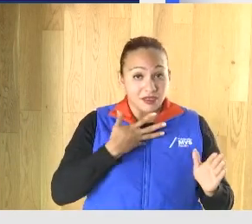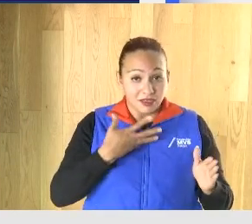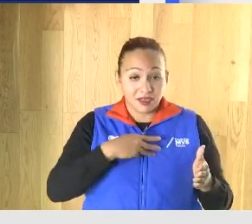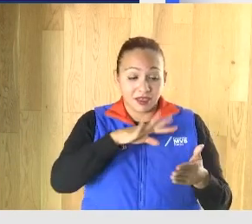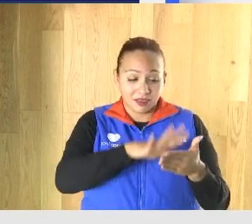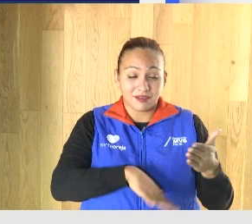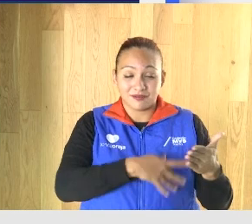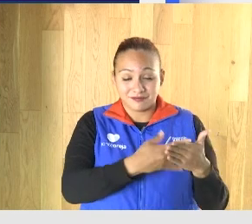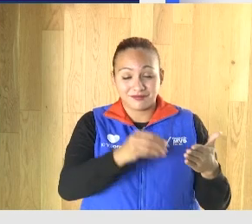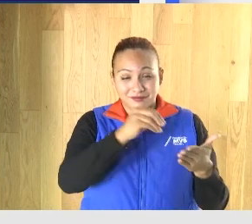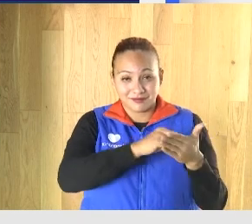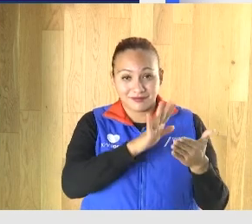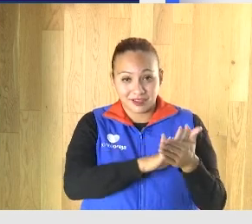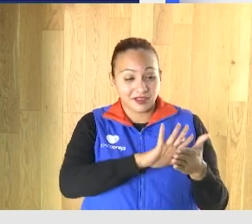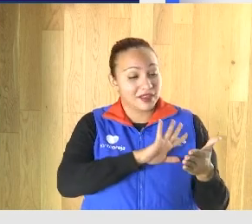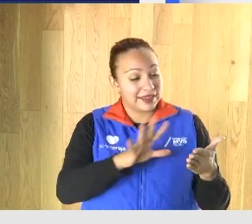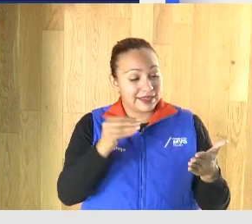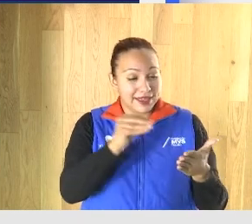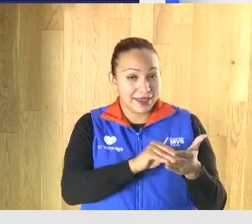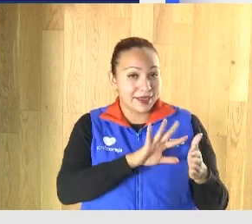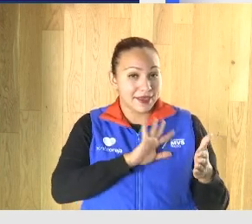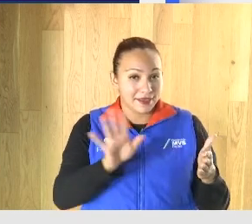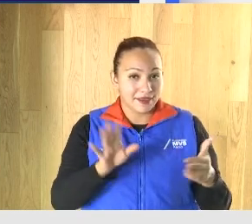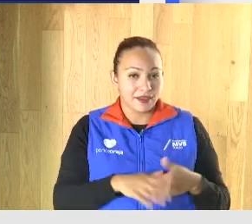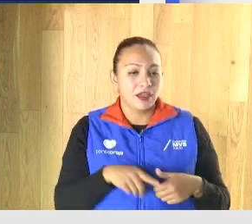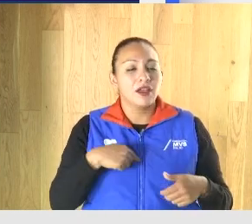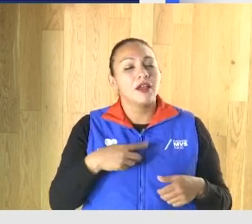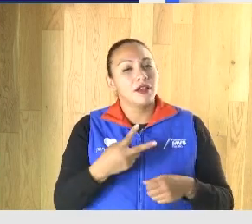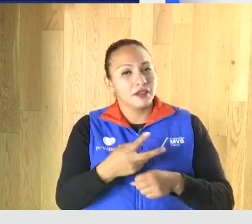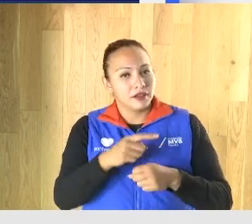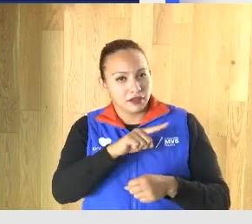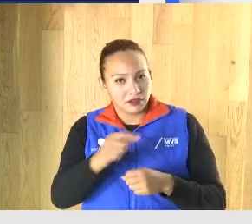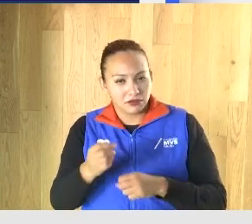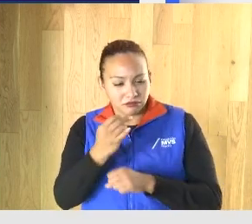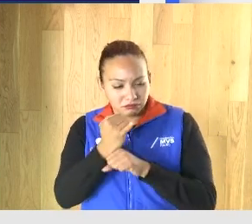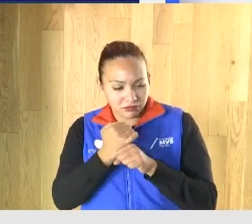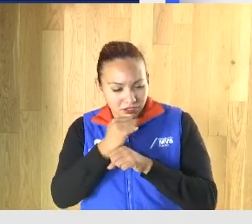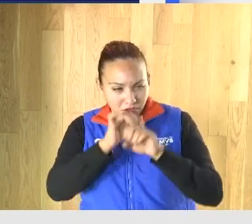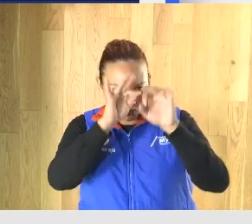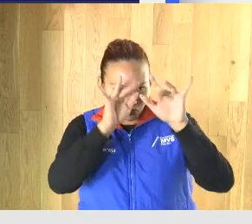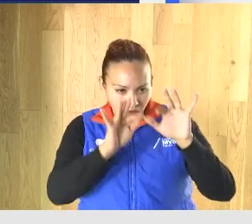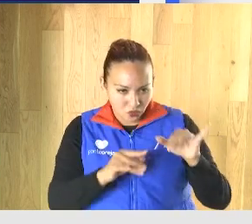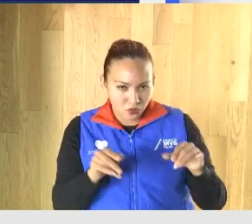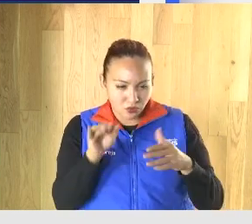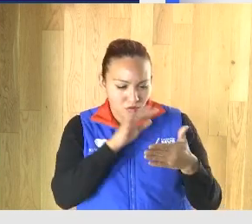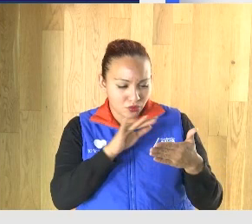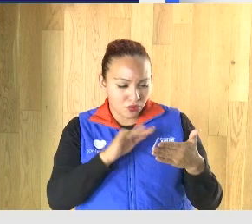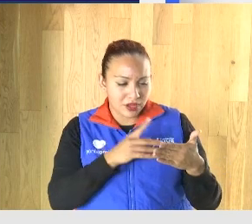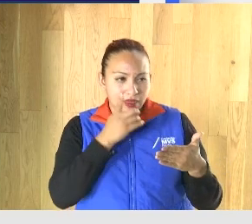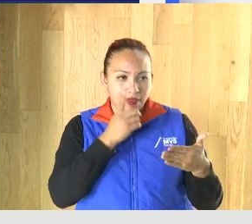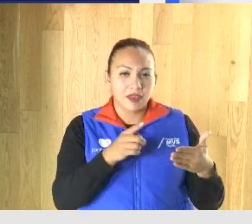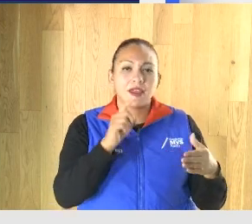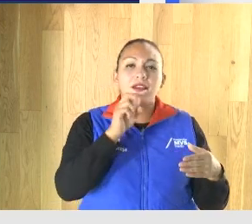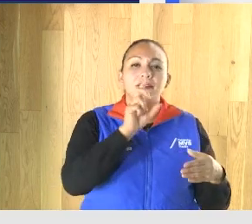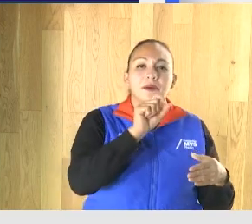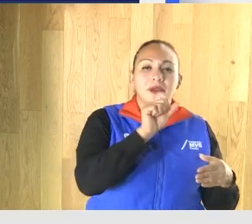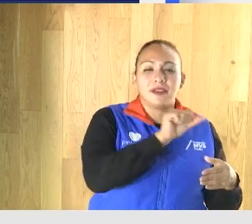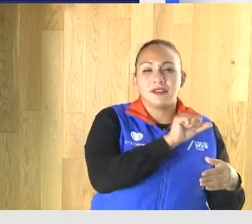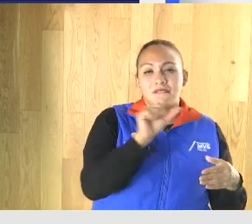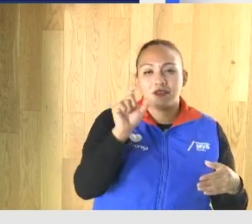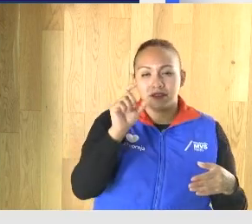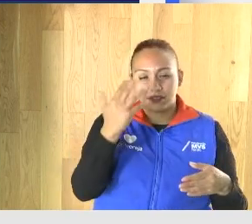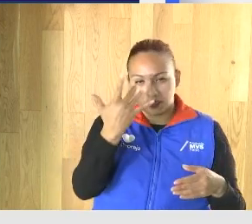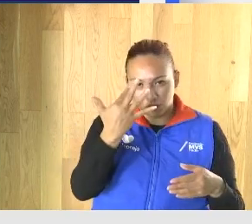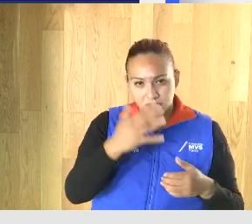es importante, y aquí os invito también a que reviséis este informe, que es la Visión 2050, el momento de la